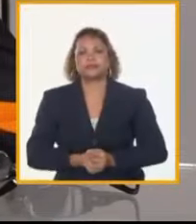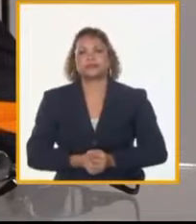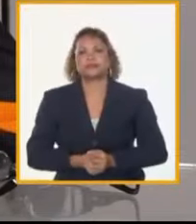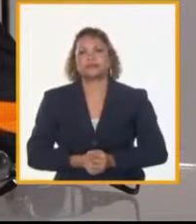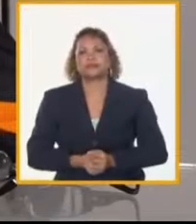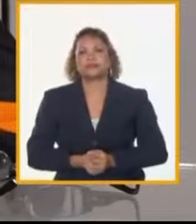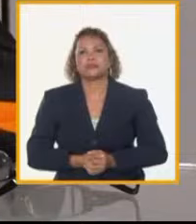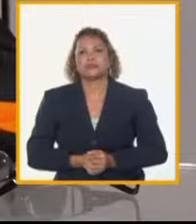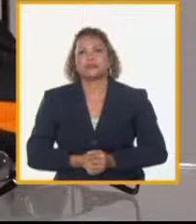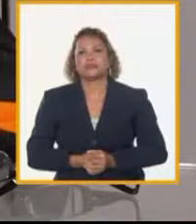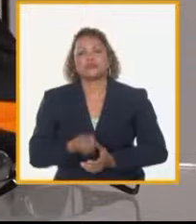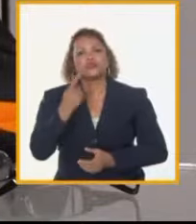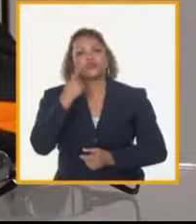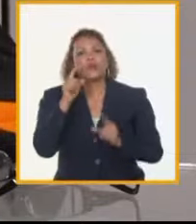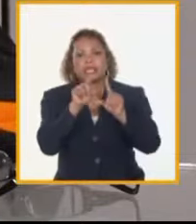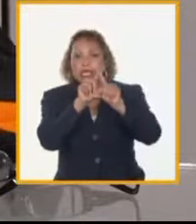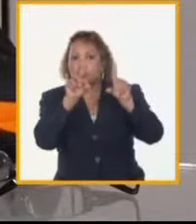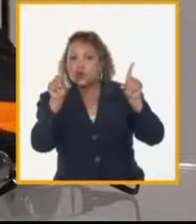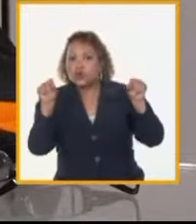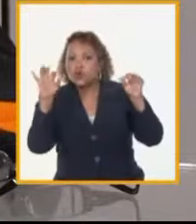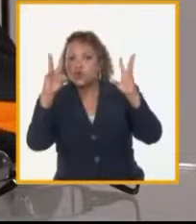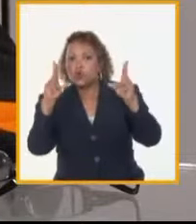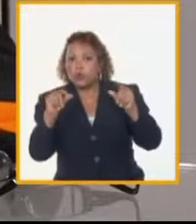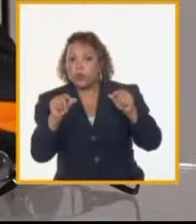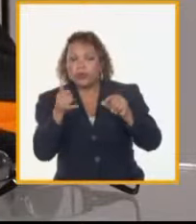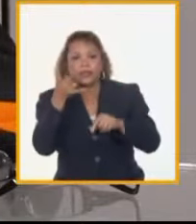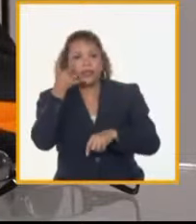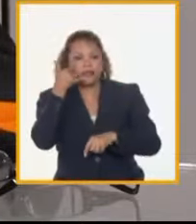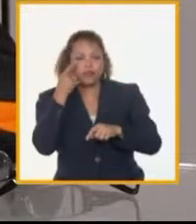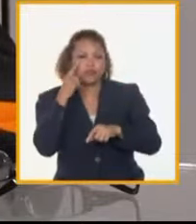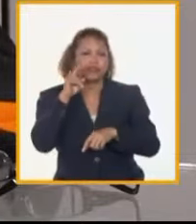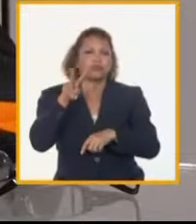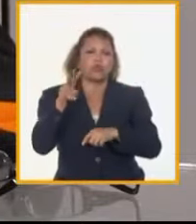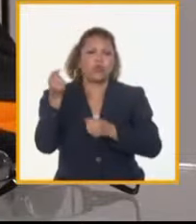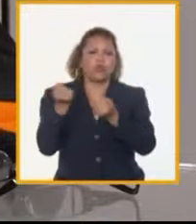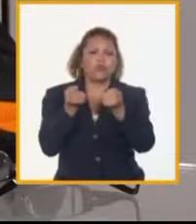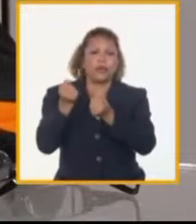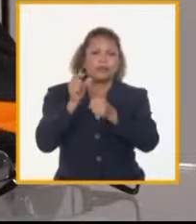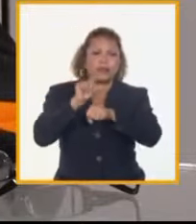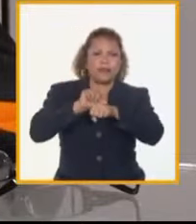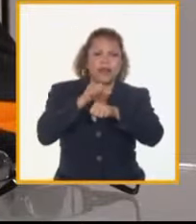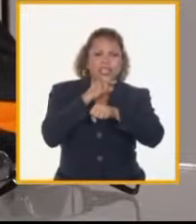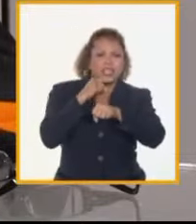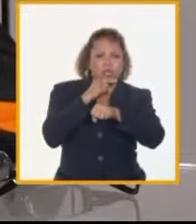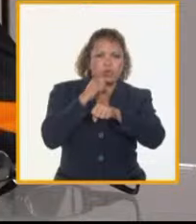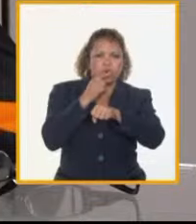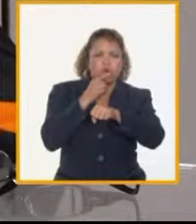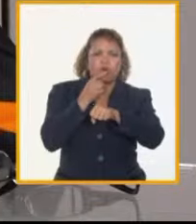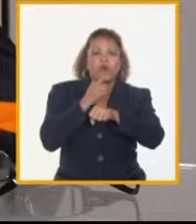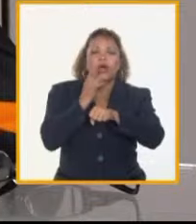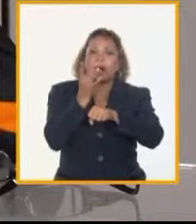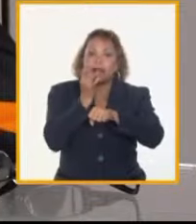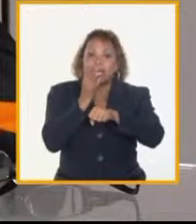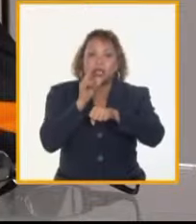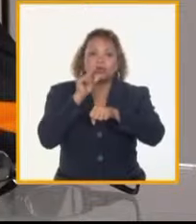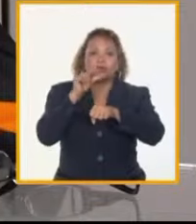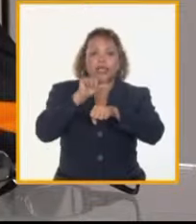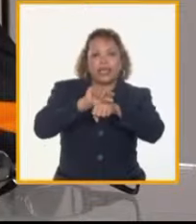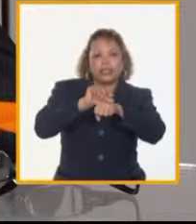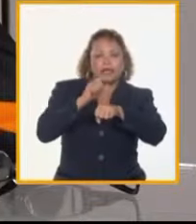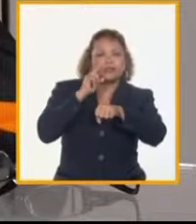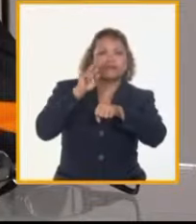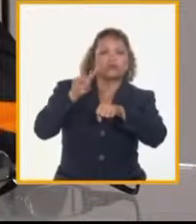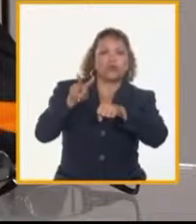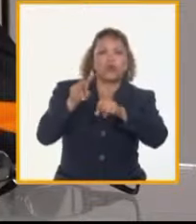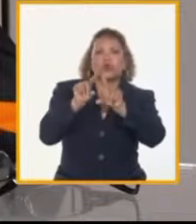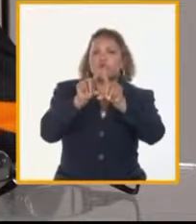el rótulo de los taxis hay un número de teléfono. Número de teléfono, que en las provincias es el número de teléfono de las oficinas comerciales, para poder llamar y solicitar